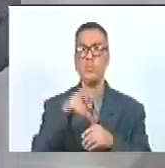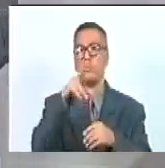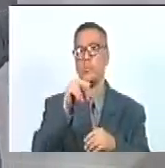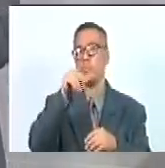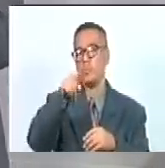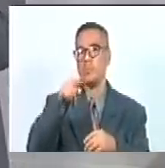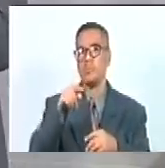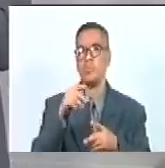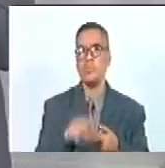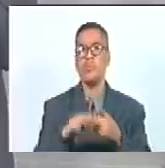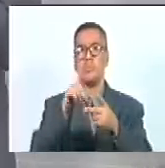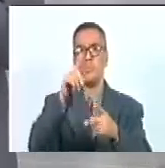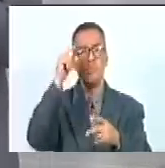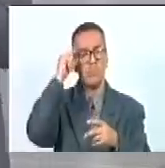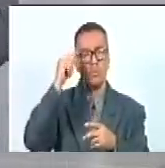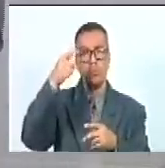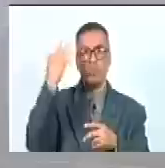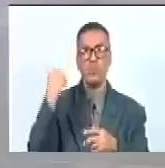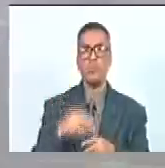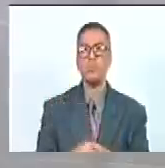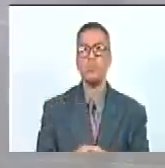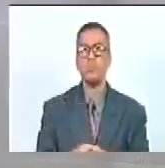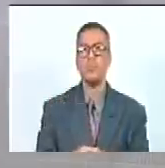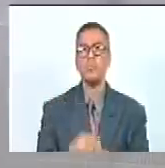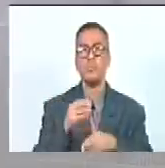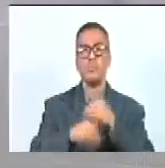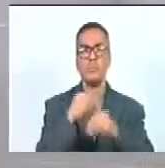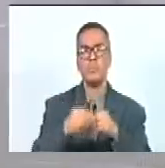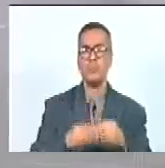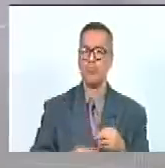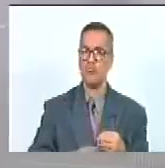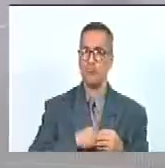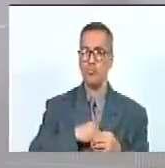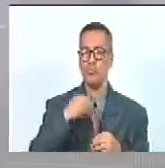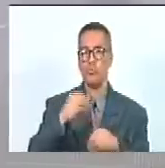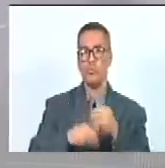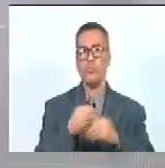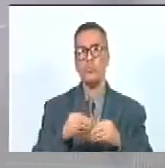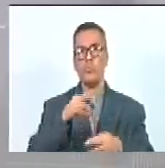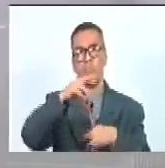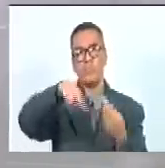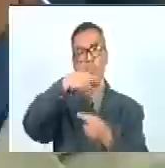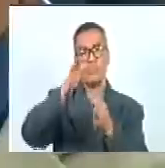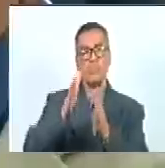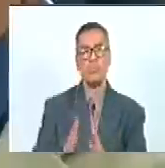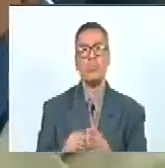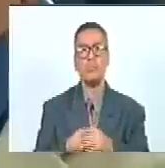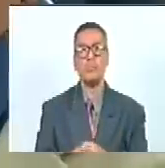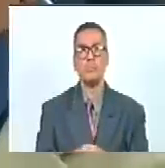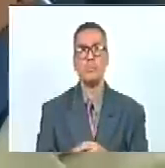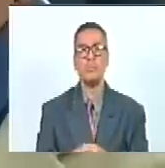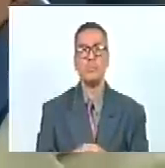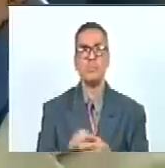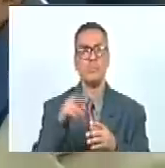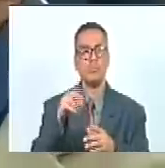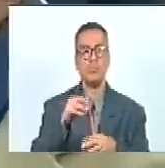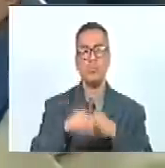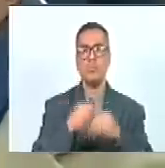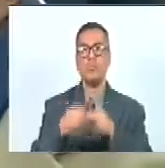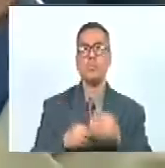pasado un solo día en que haya dudado de su condición de revolucionario. Y no ha